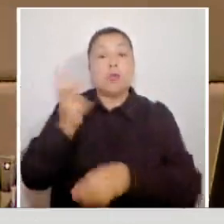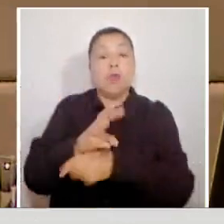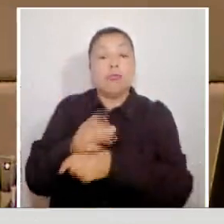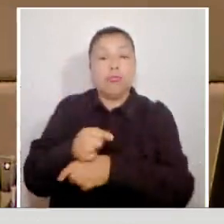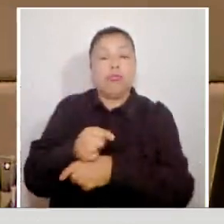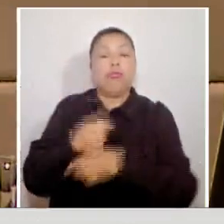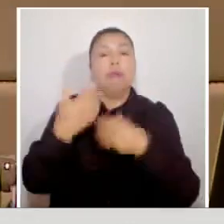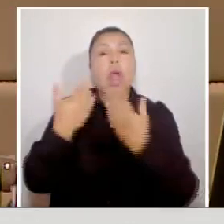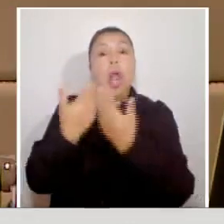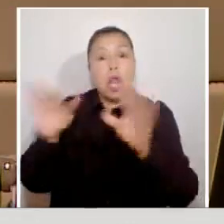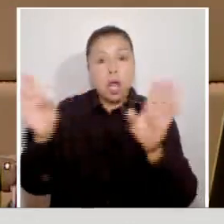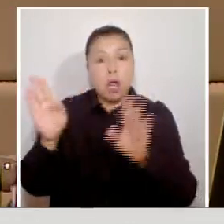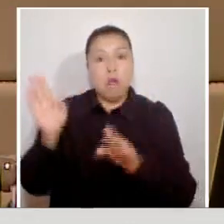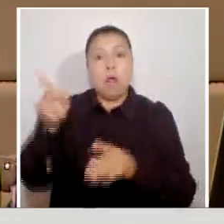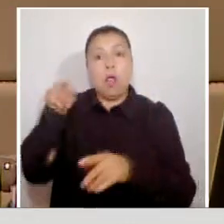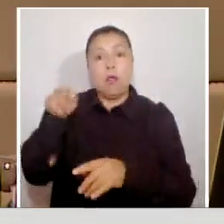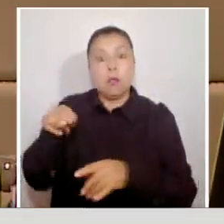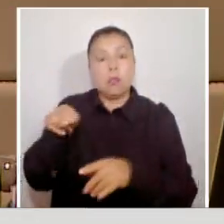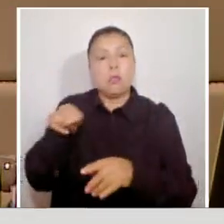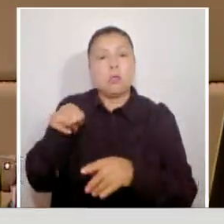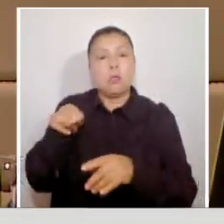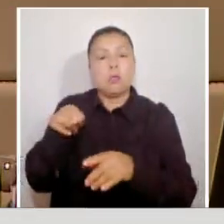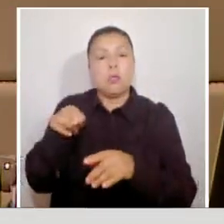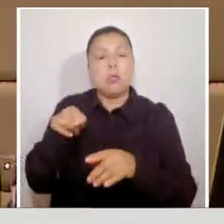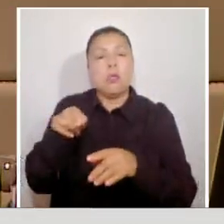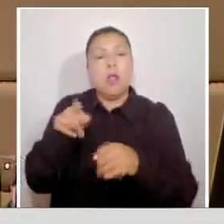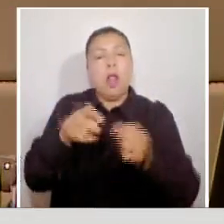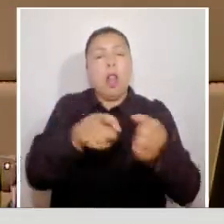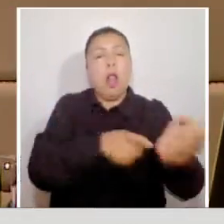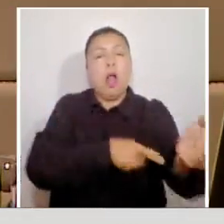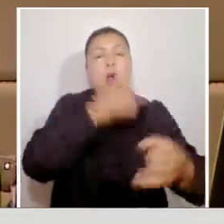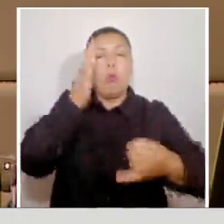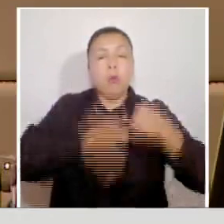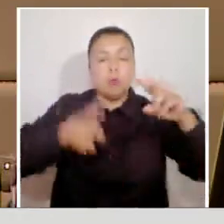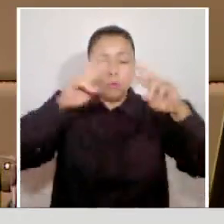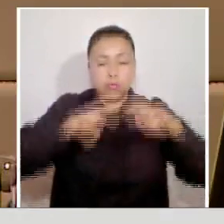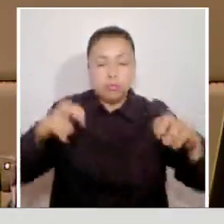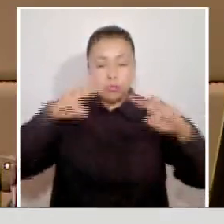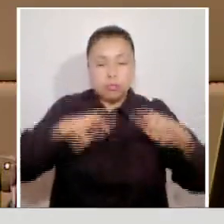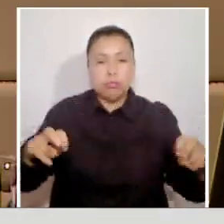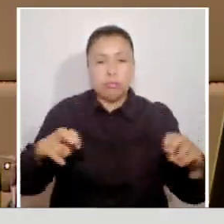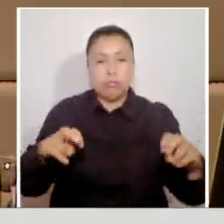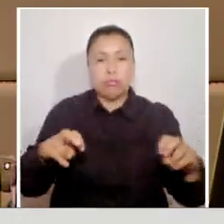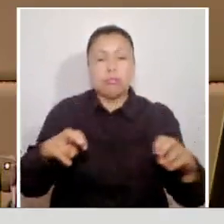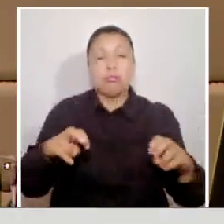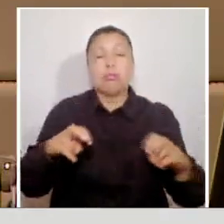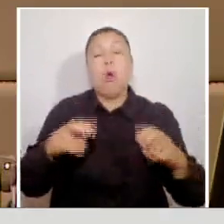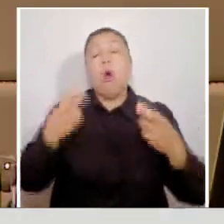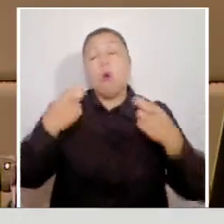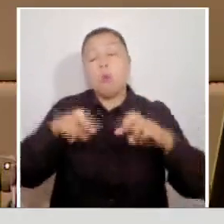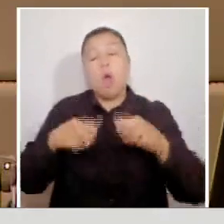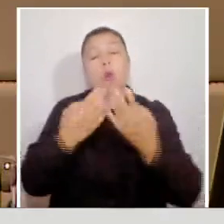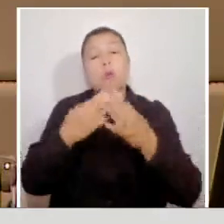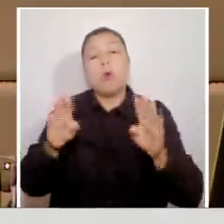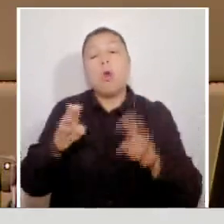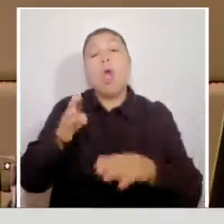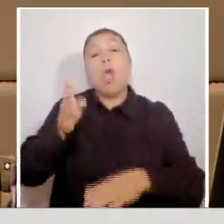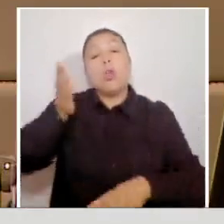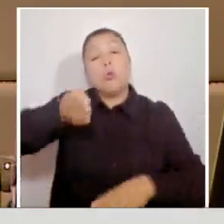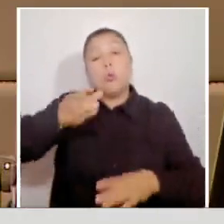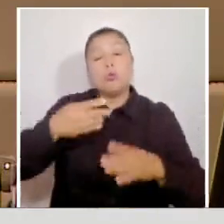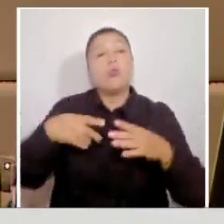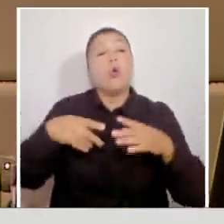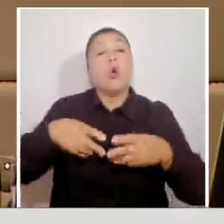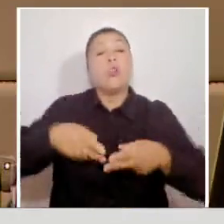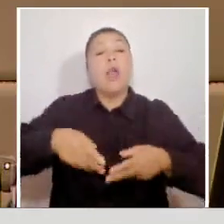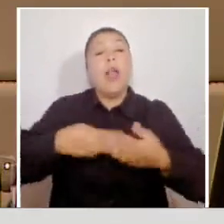libertad debido a los largos plazos de investigación salidas alternativas y suspensiones condicionales esta